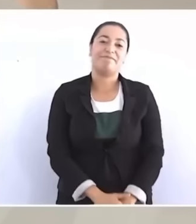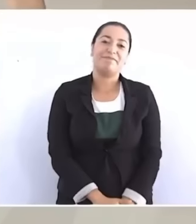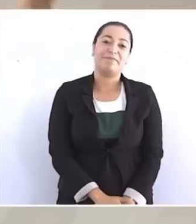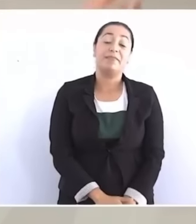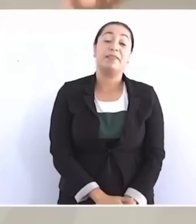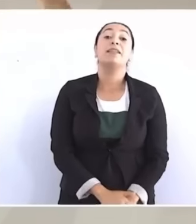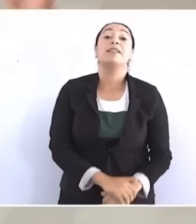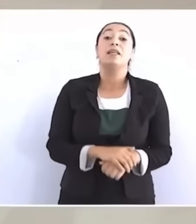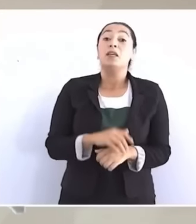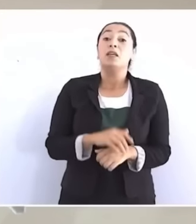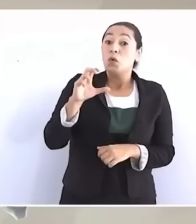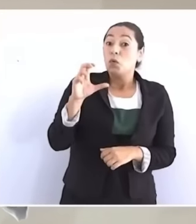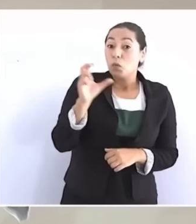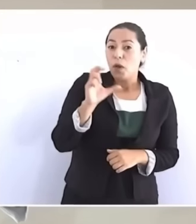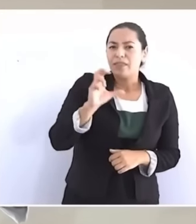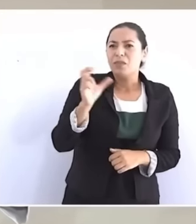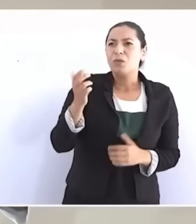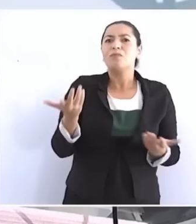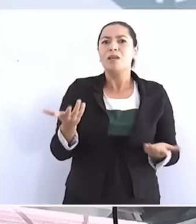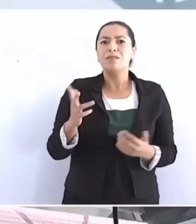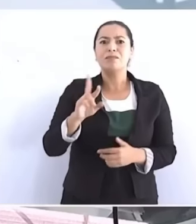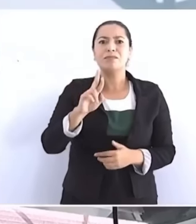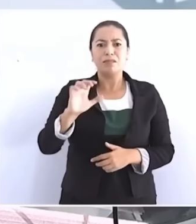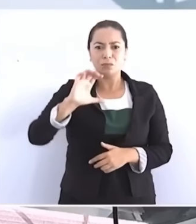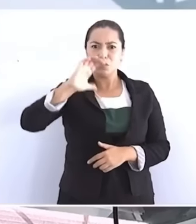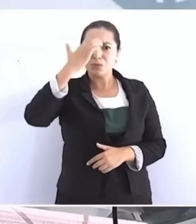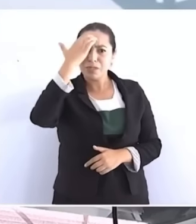¿Y cuándo se ha reconocido ese trabajo?